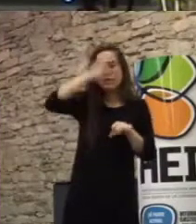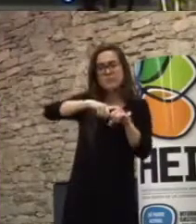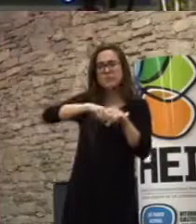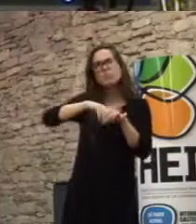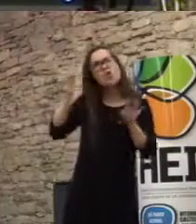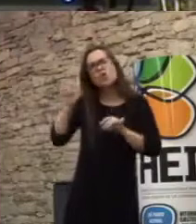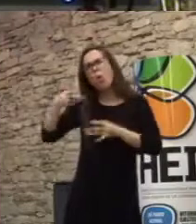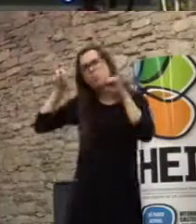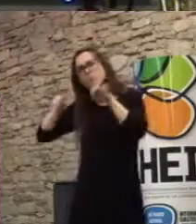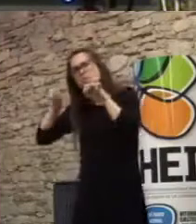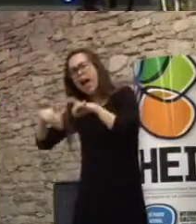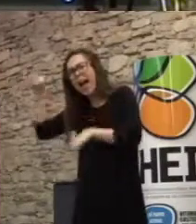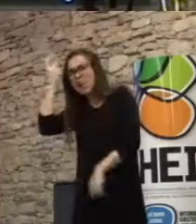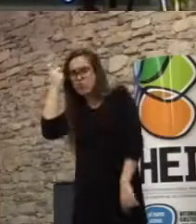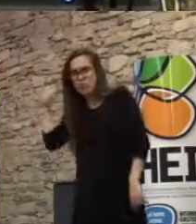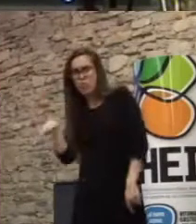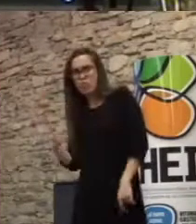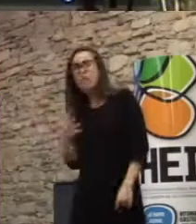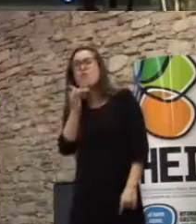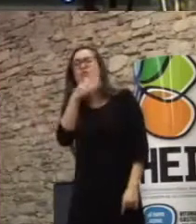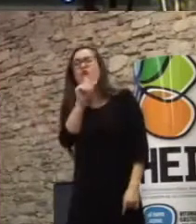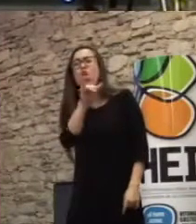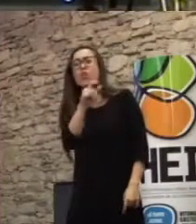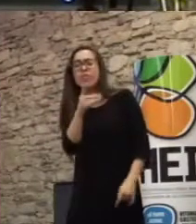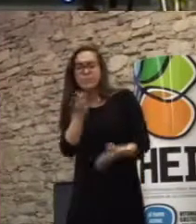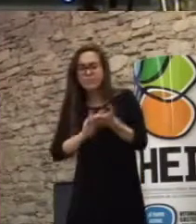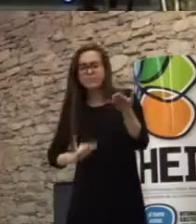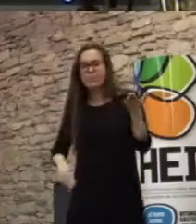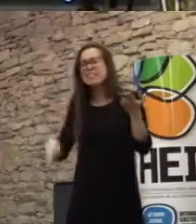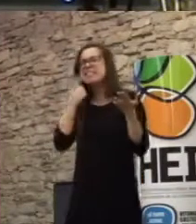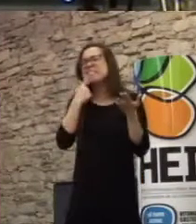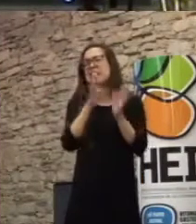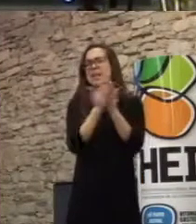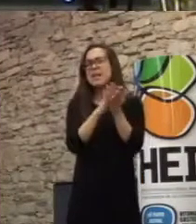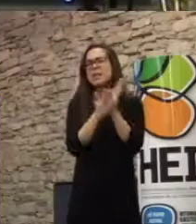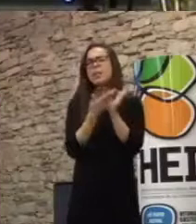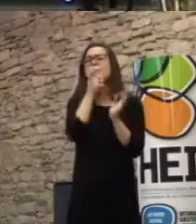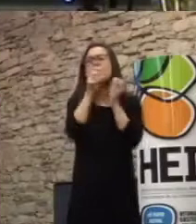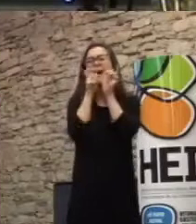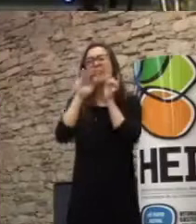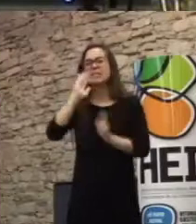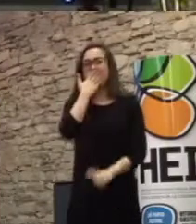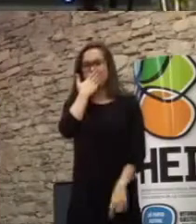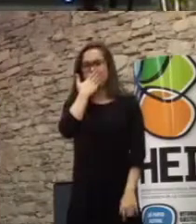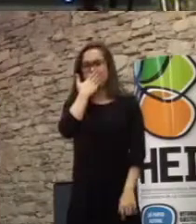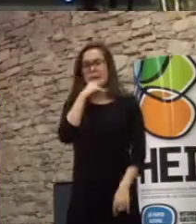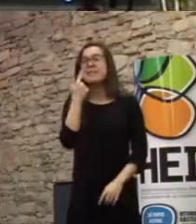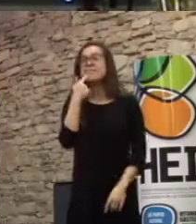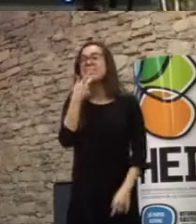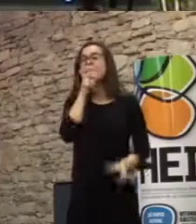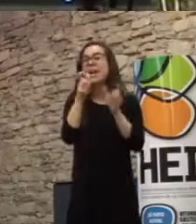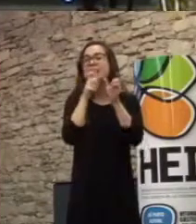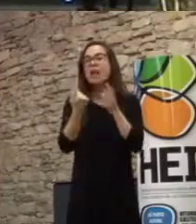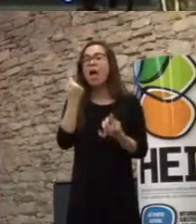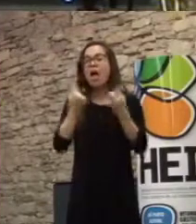freud mejor que se titula palabras tabú es un libro difícil de leer pero es apasionante porque dice que hay ciertas palabras que